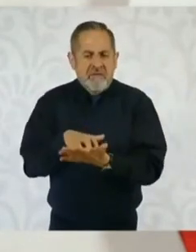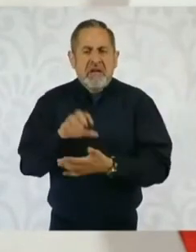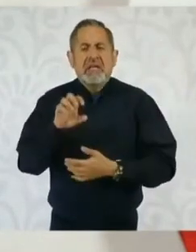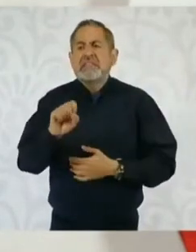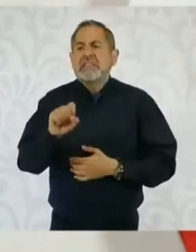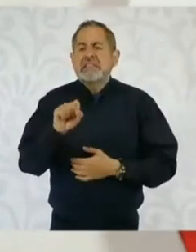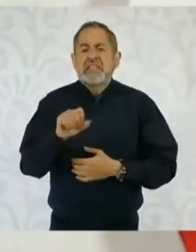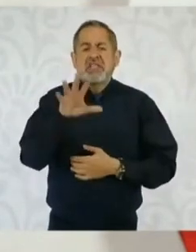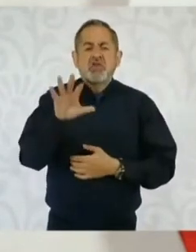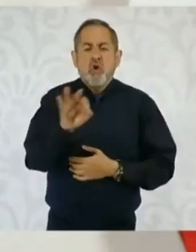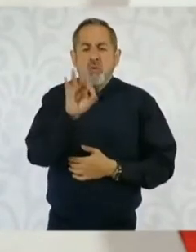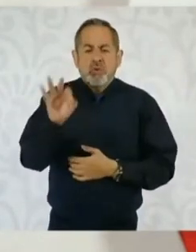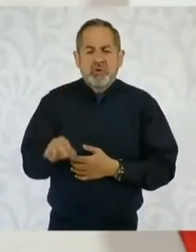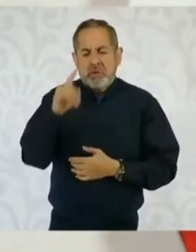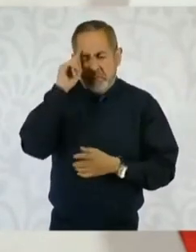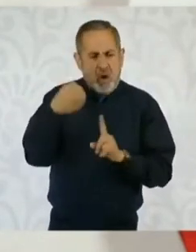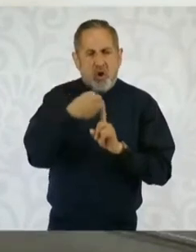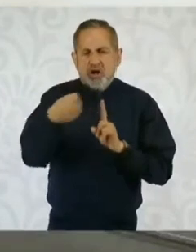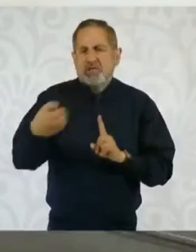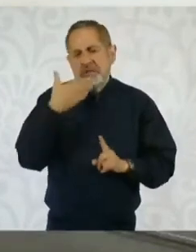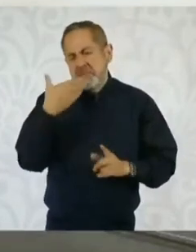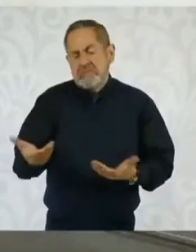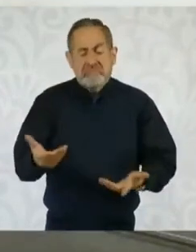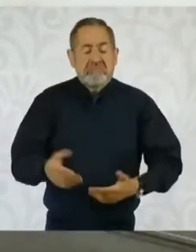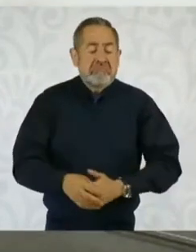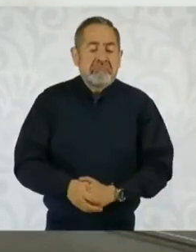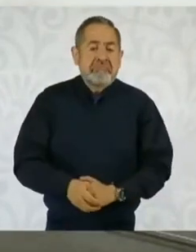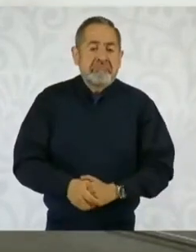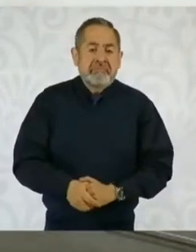65% en la organización. La siguiente.